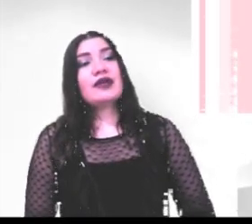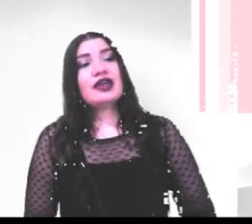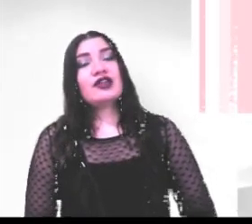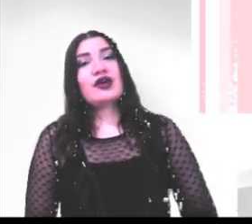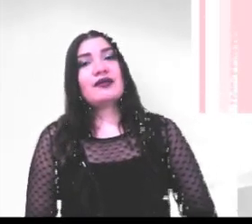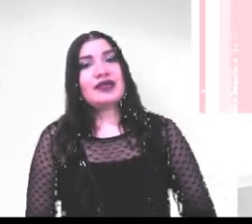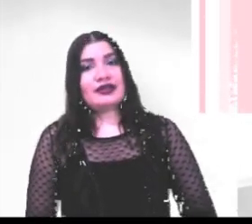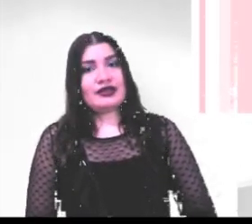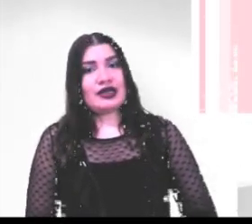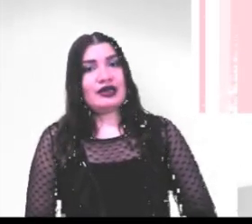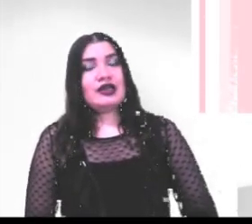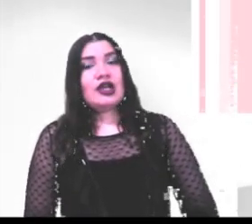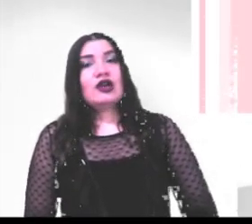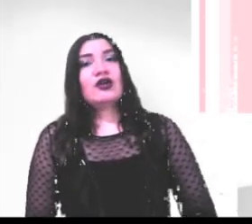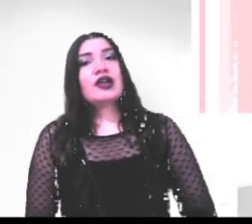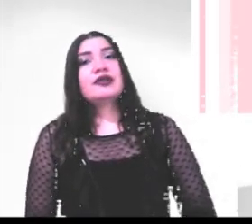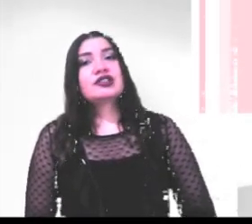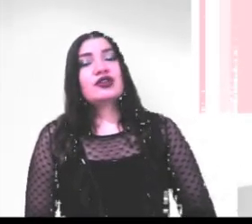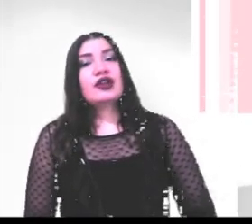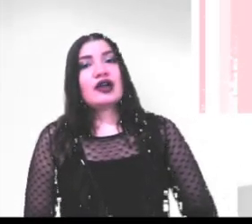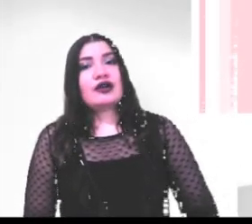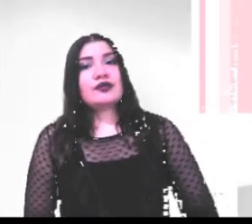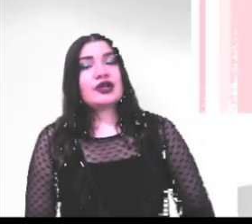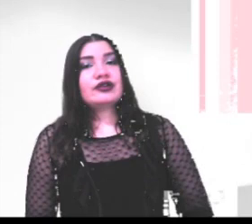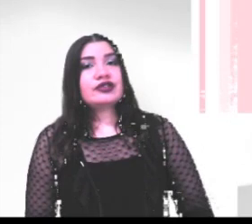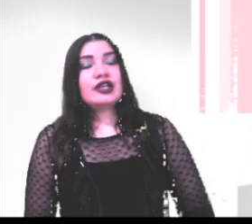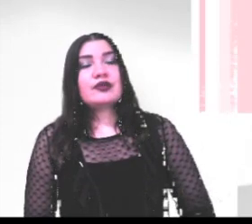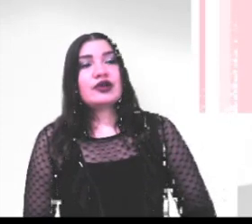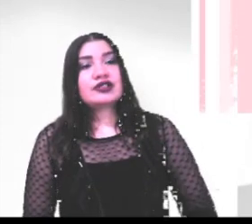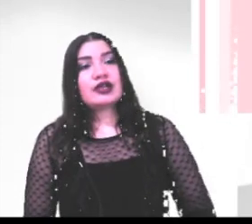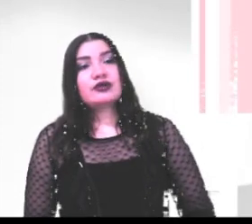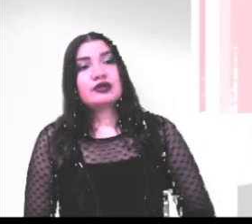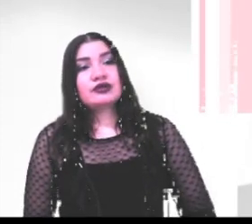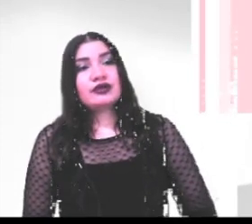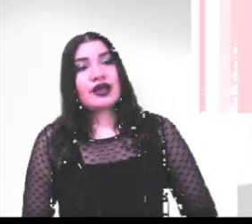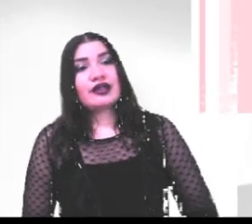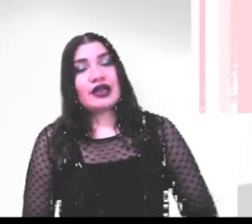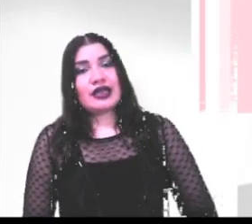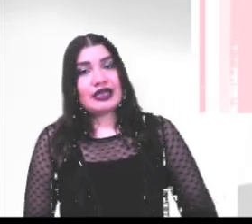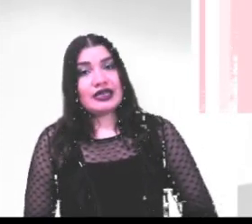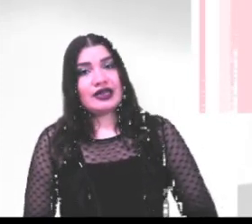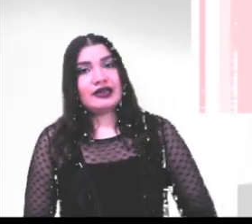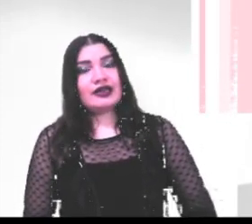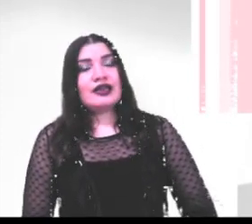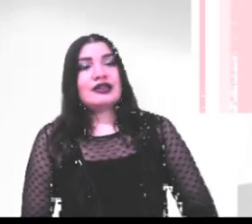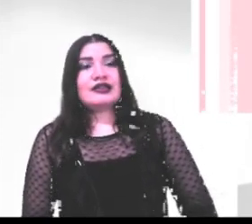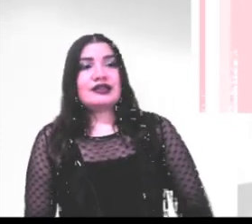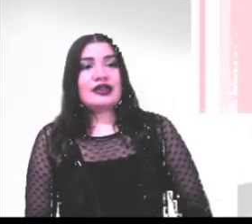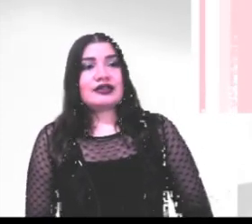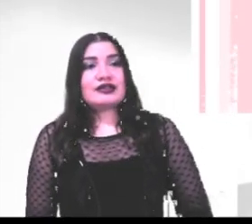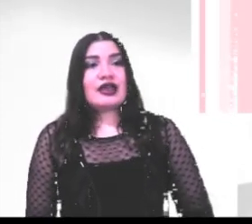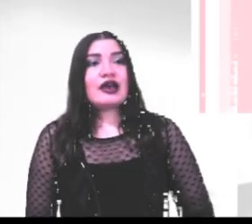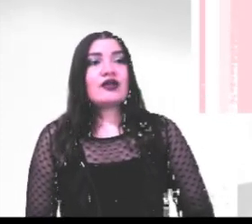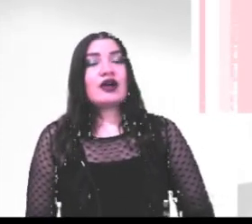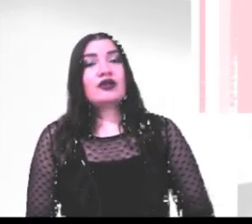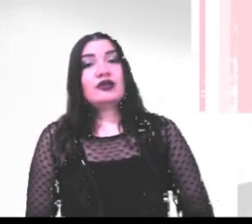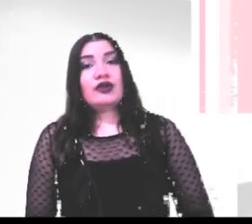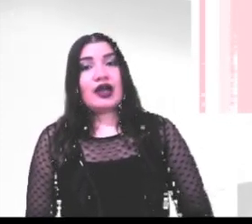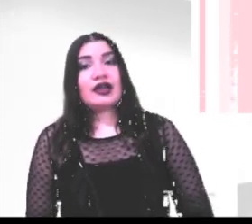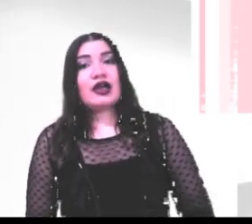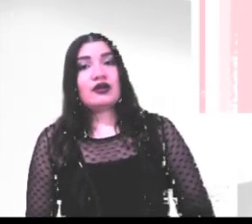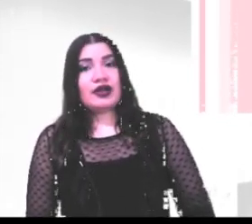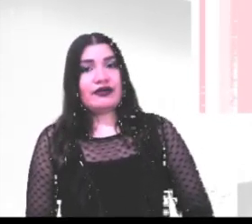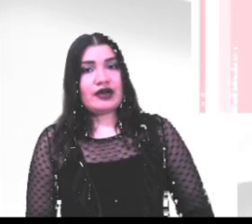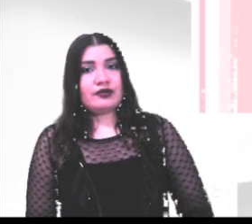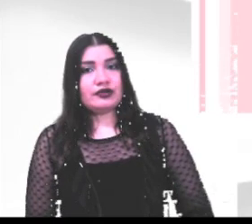medioambiental lo que mencionábamos que no tenemos esa cultura de la higiene de ser hacia 2 a los